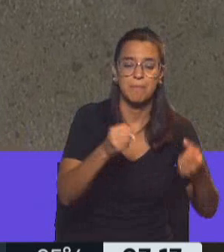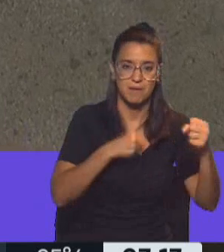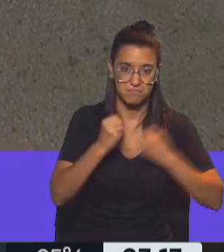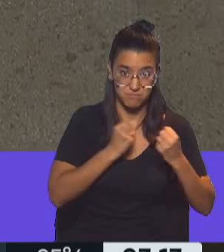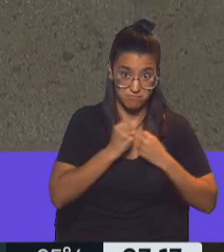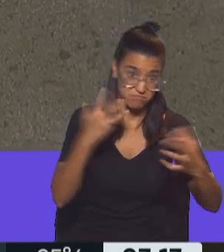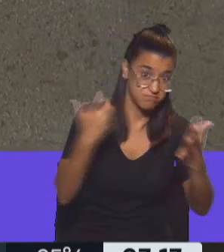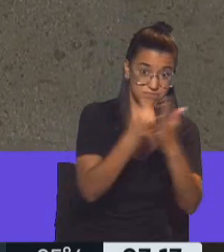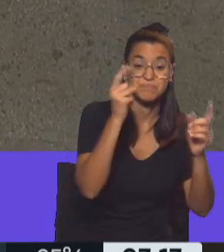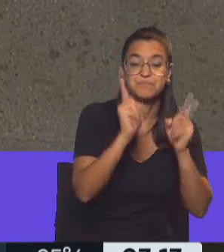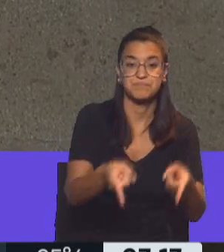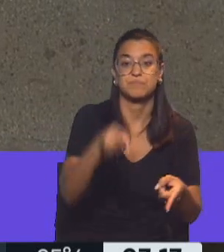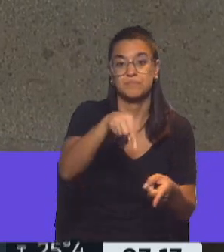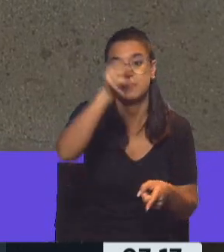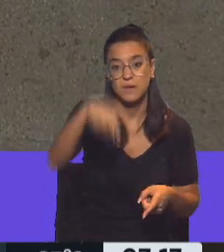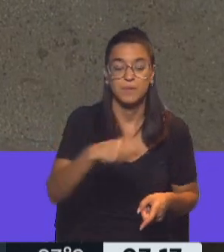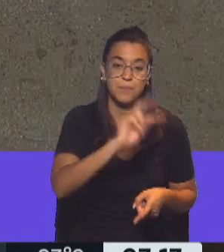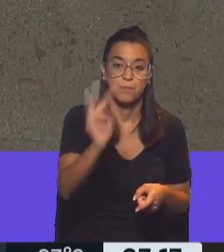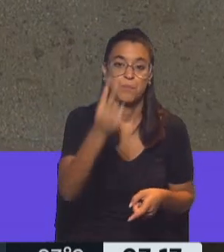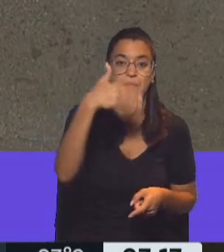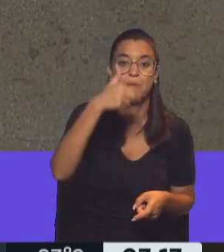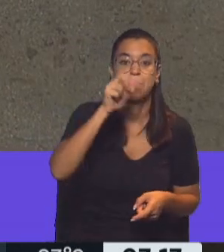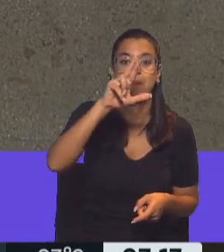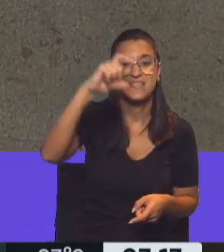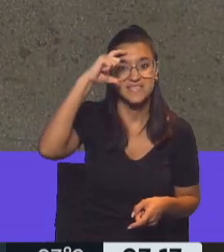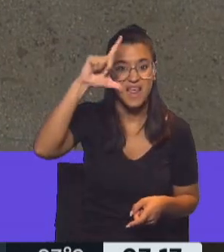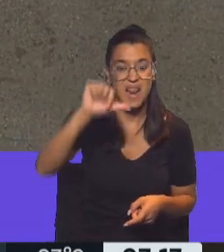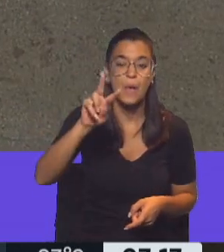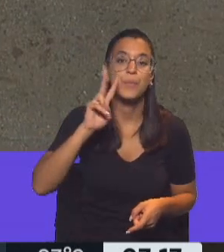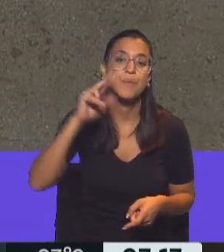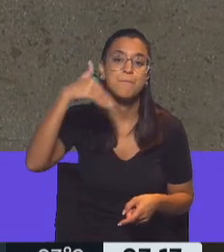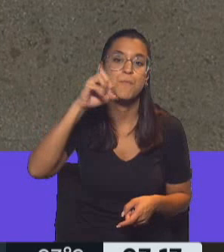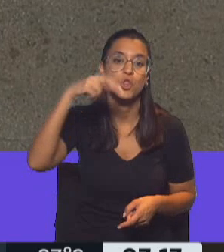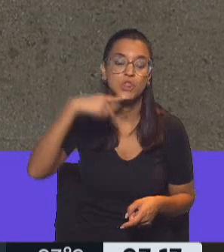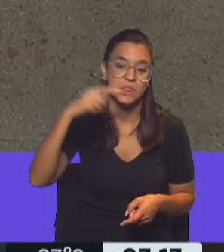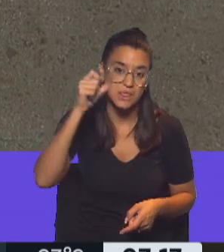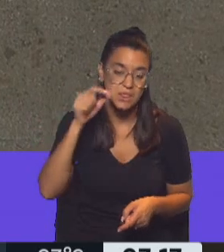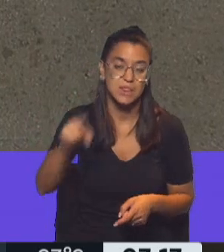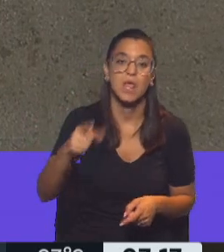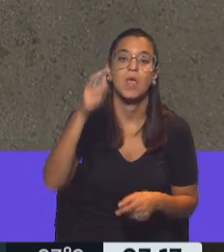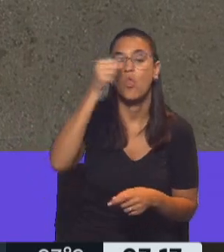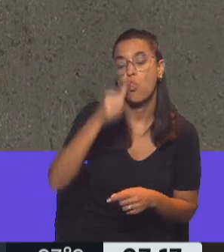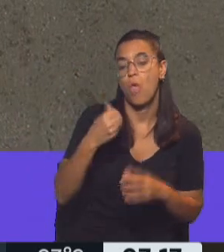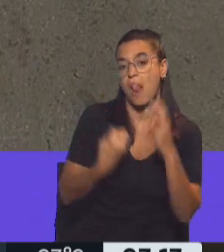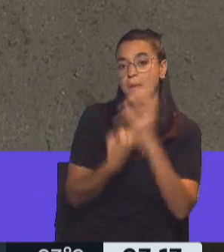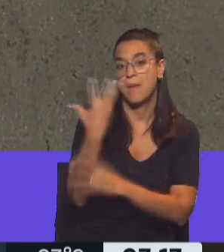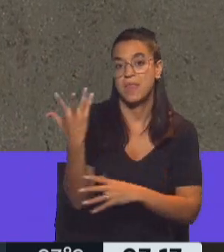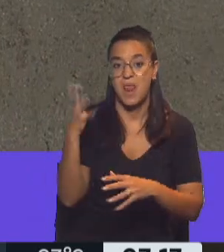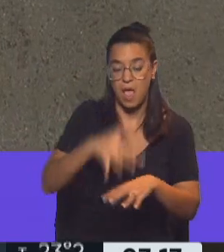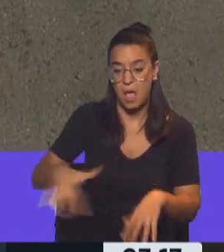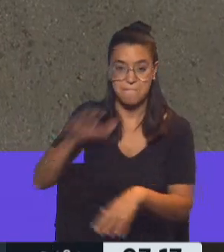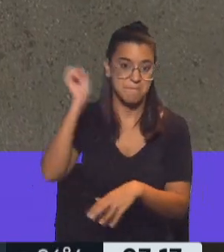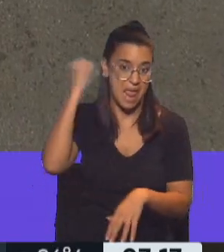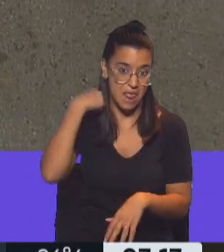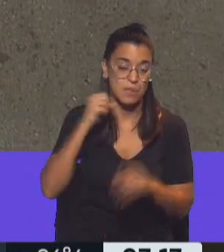ese acto haber matado a marcela beamonte el domingo a la mañana en los bosques de palermo y además a